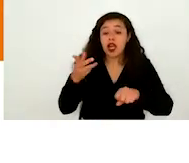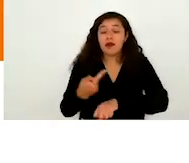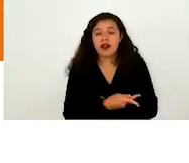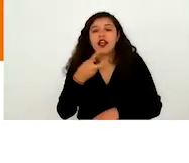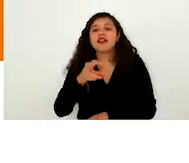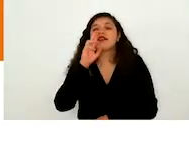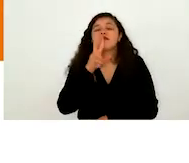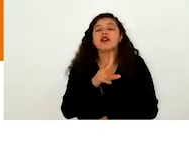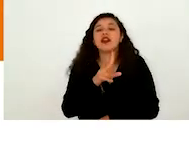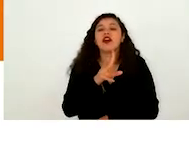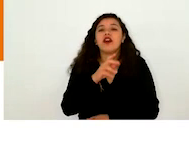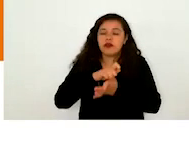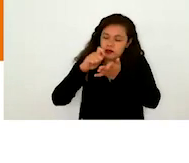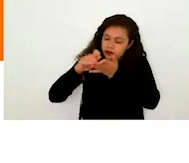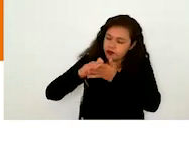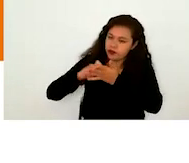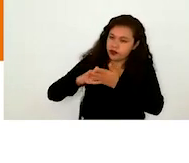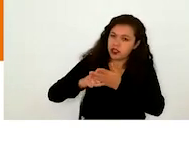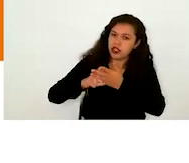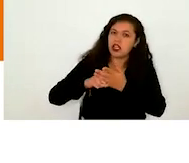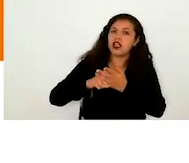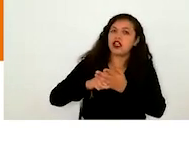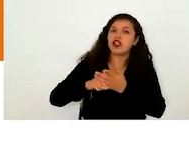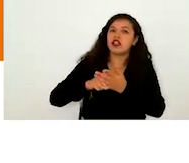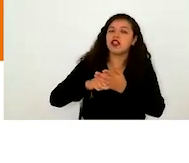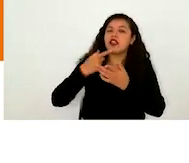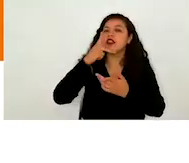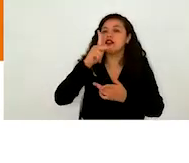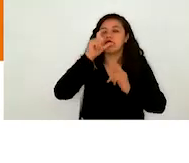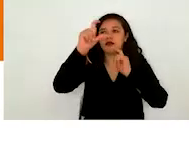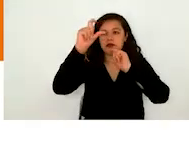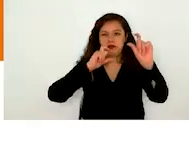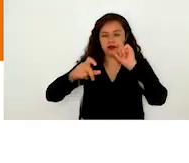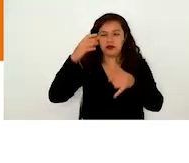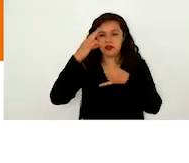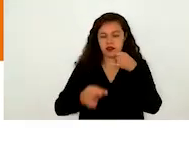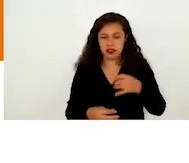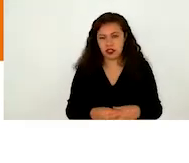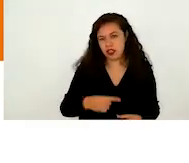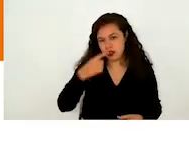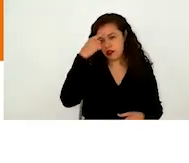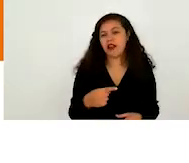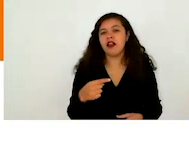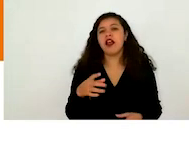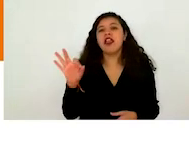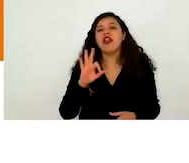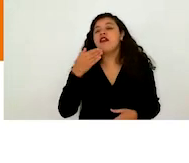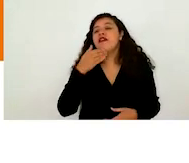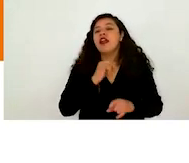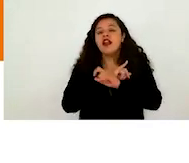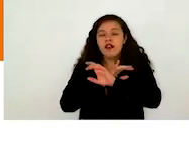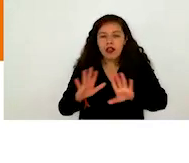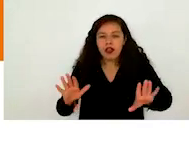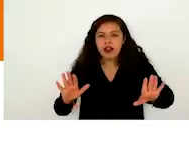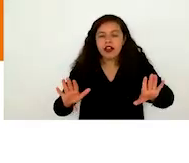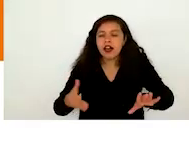el término de la plática al término del párrafo si es si es éste necesario para que para saber si efectivamente la información le